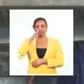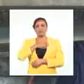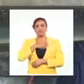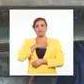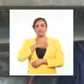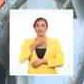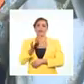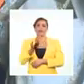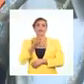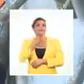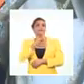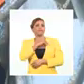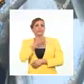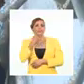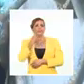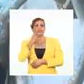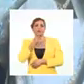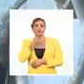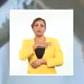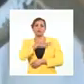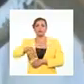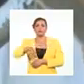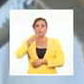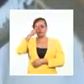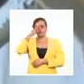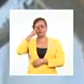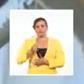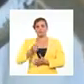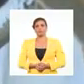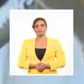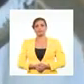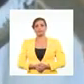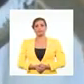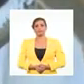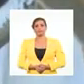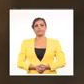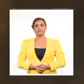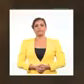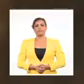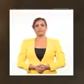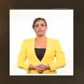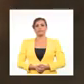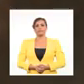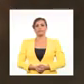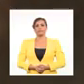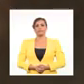económicos y sociales del territorio nacional. Bernardo Espinosa, Sistema Informativo.